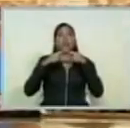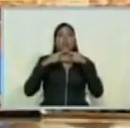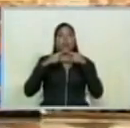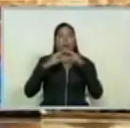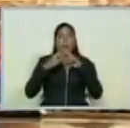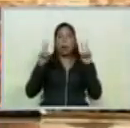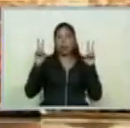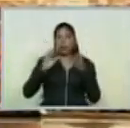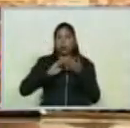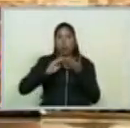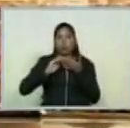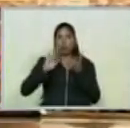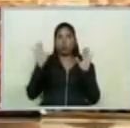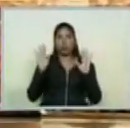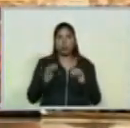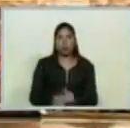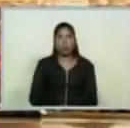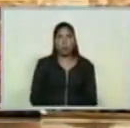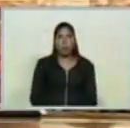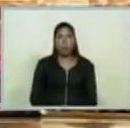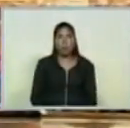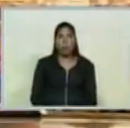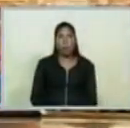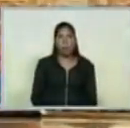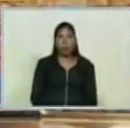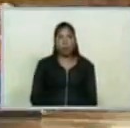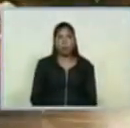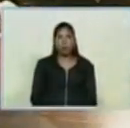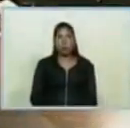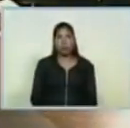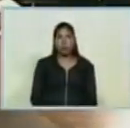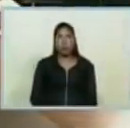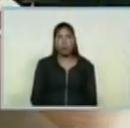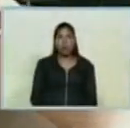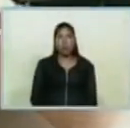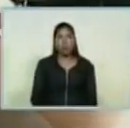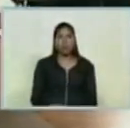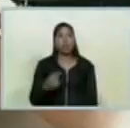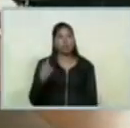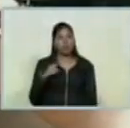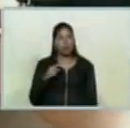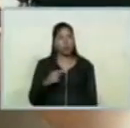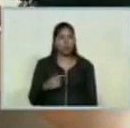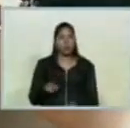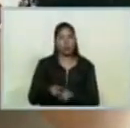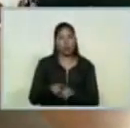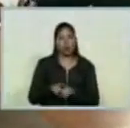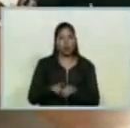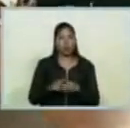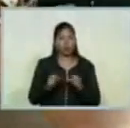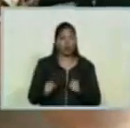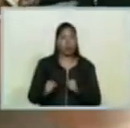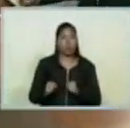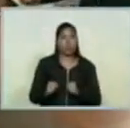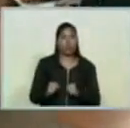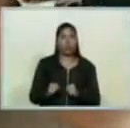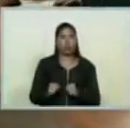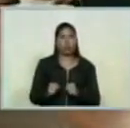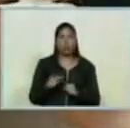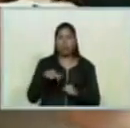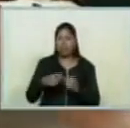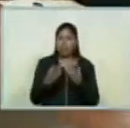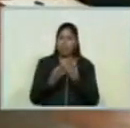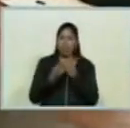Así creo, con mucha pugnacidad que haya, con mucha tensión que haya. Bueno, es parte de la democracia, y Venezuela tiene una